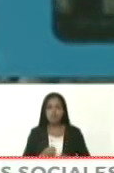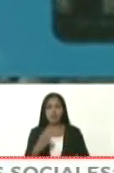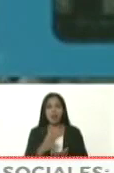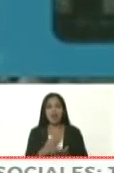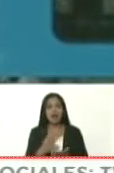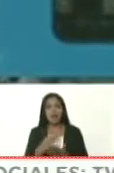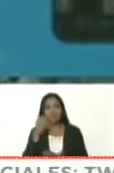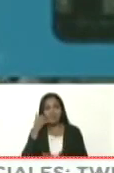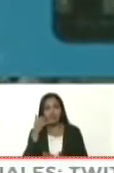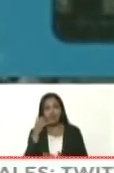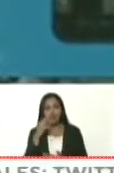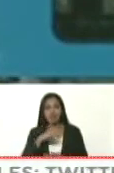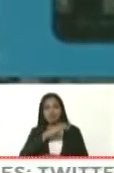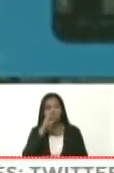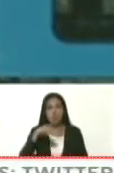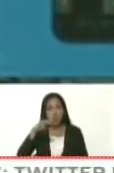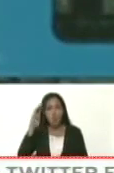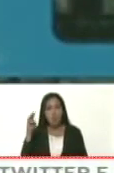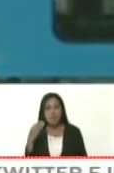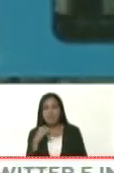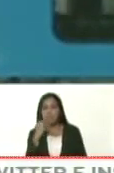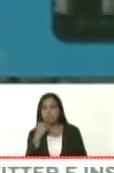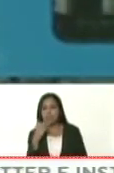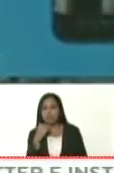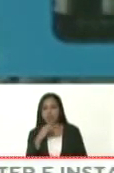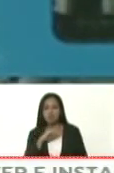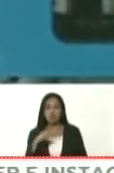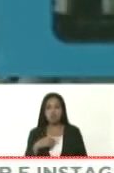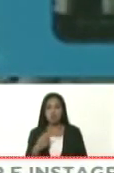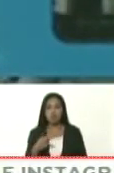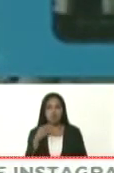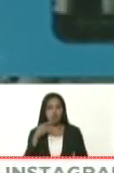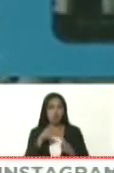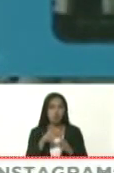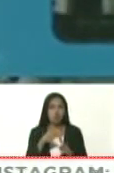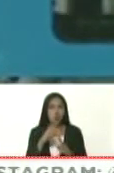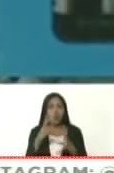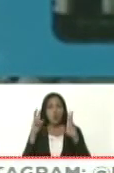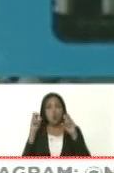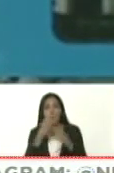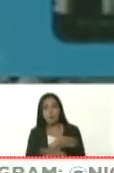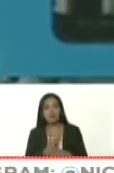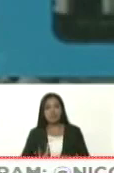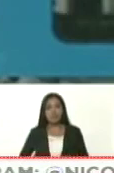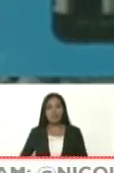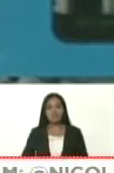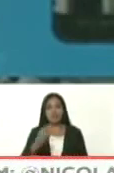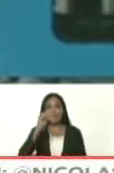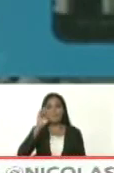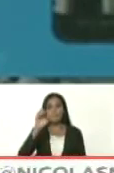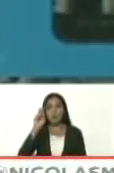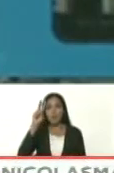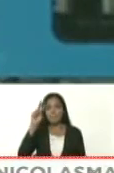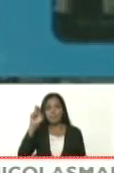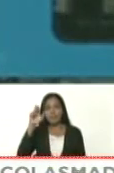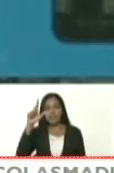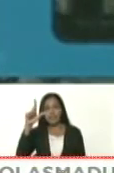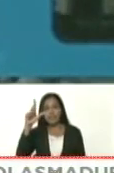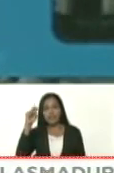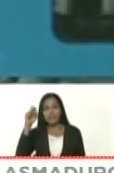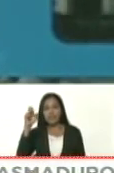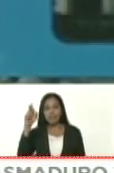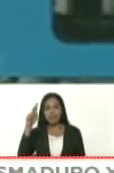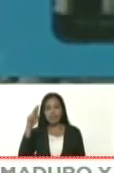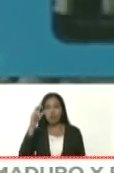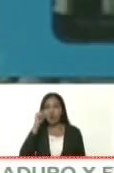de MobileNet. Recientemente designé un nuevo presidente de MobileNet, el licenciado